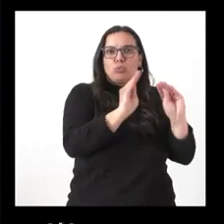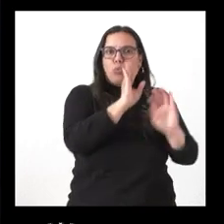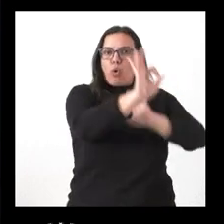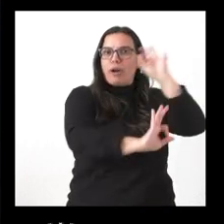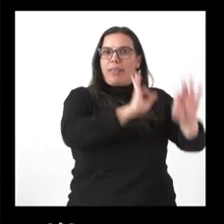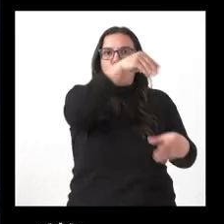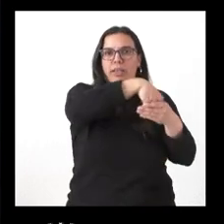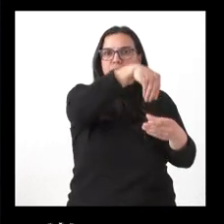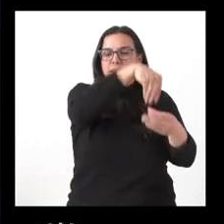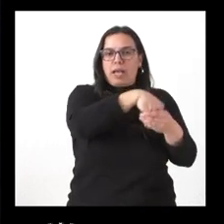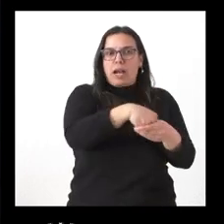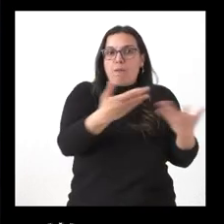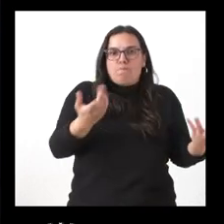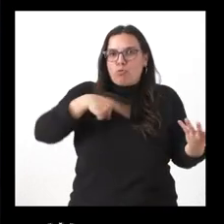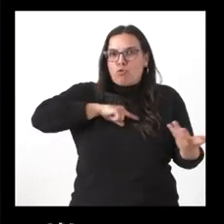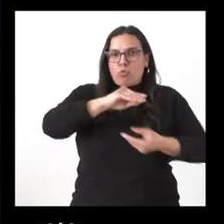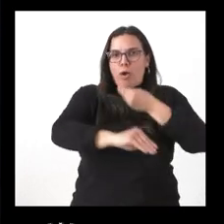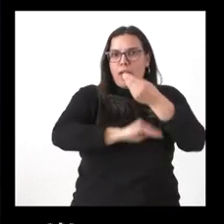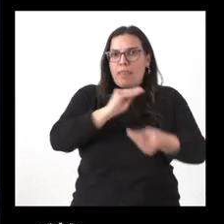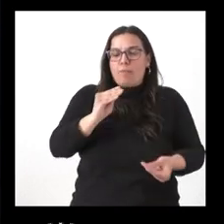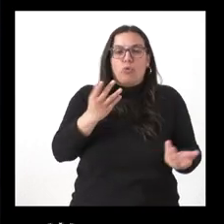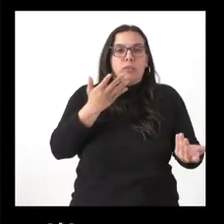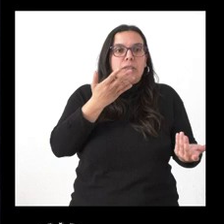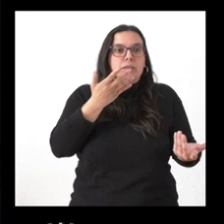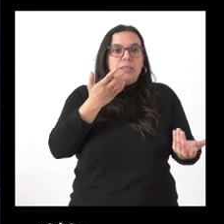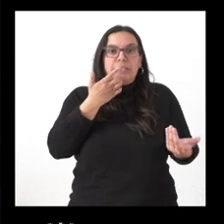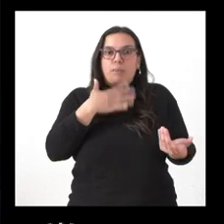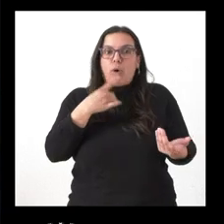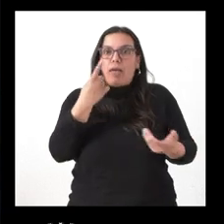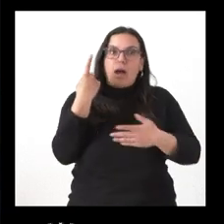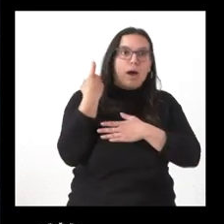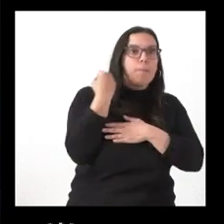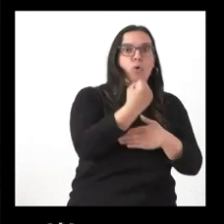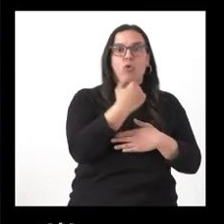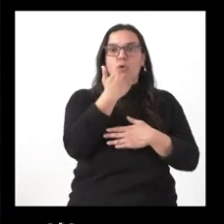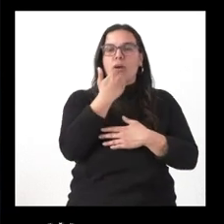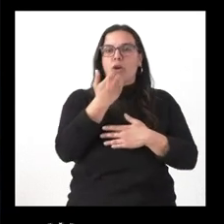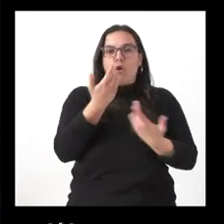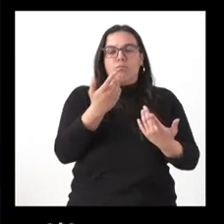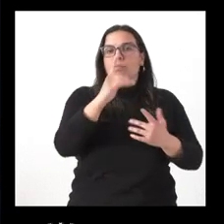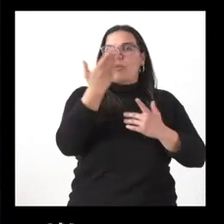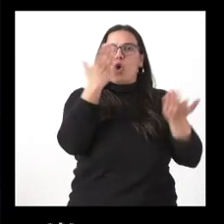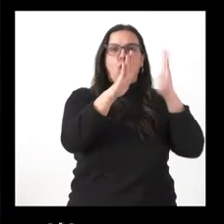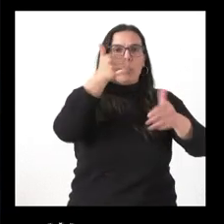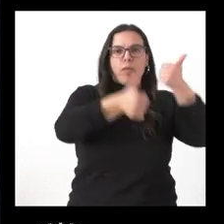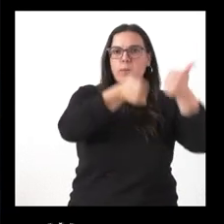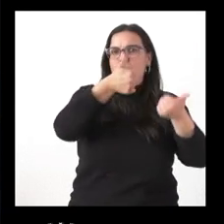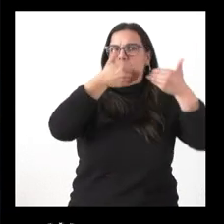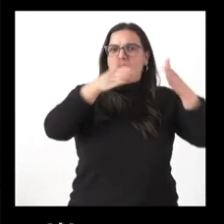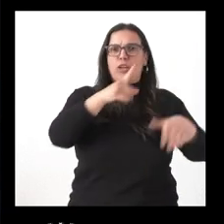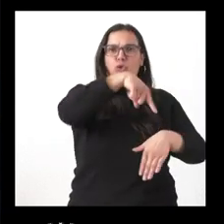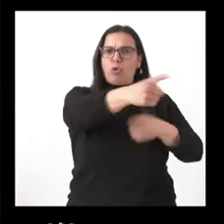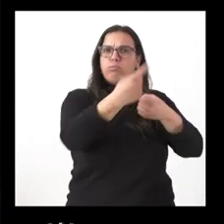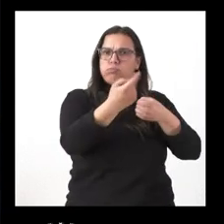organización interna Y eso es lo que hacemos en lo que podamos seguir apoyando pues saben ustedes que las líneas de concurrencia competitivas siguen abiertas se pueden seguir